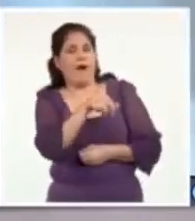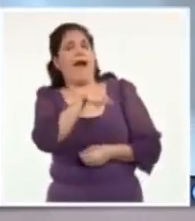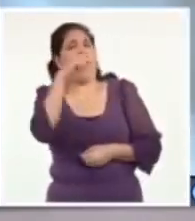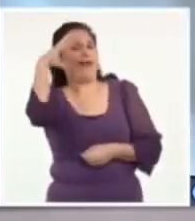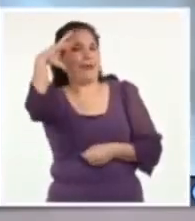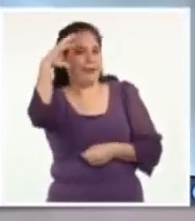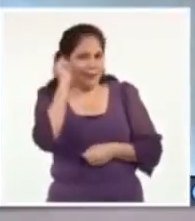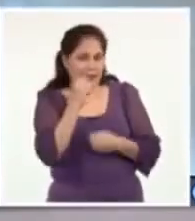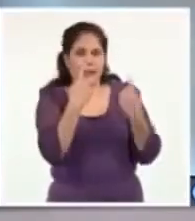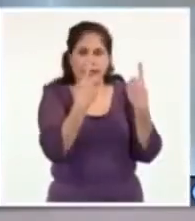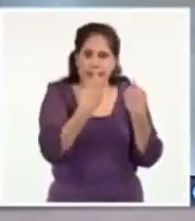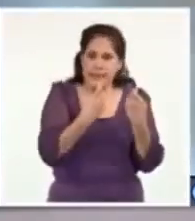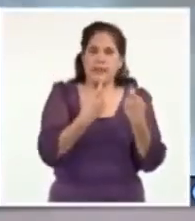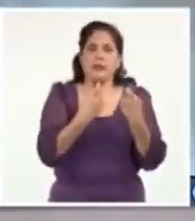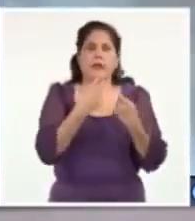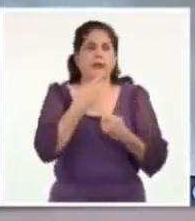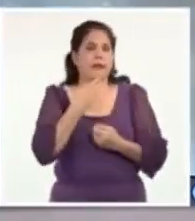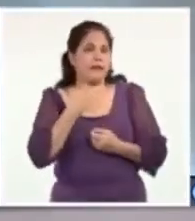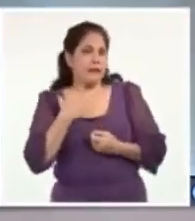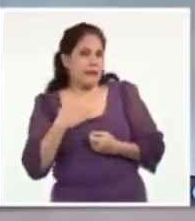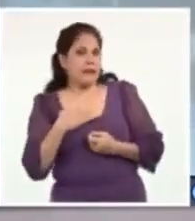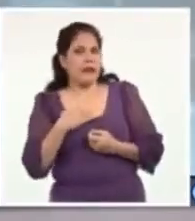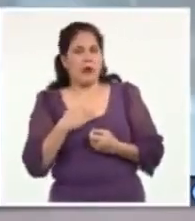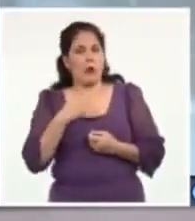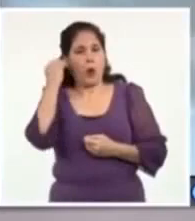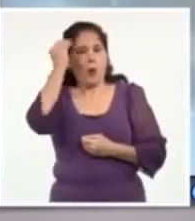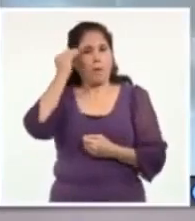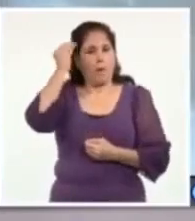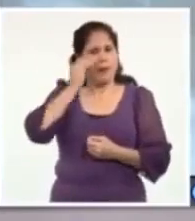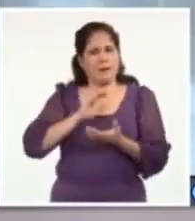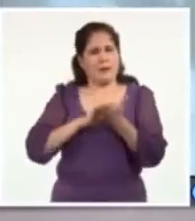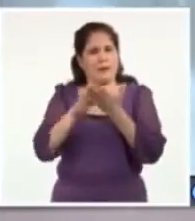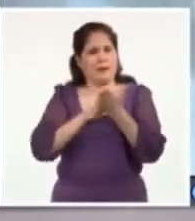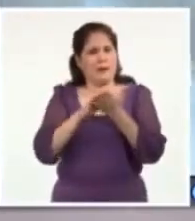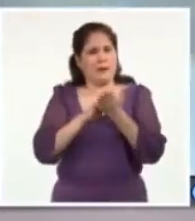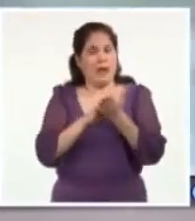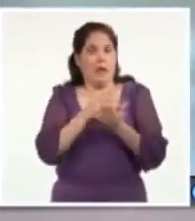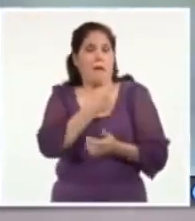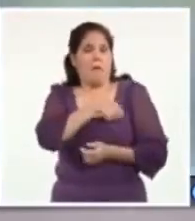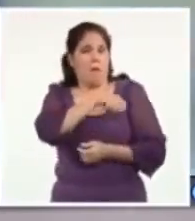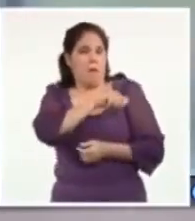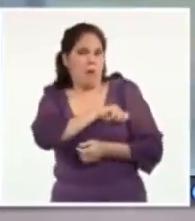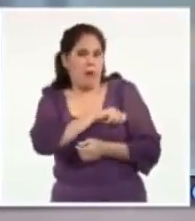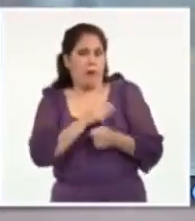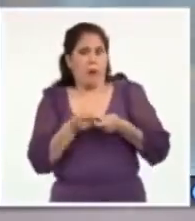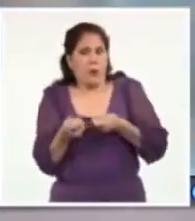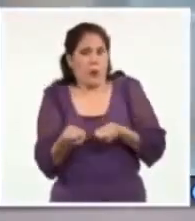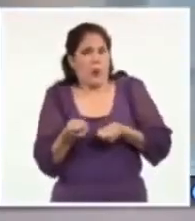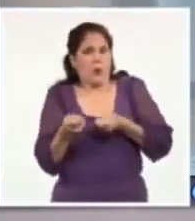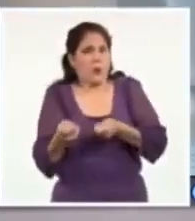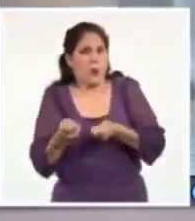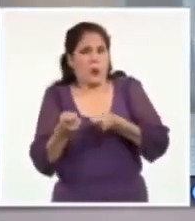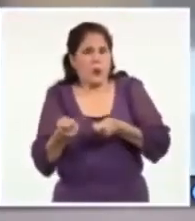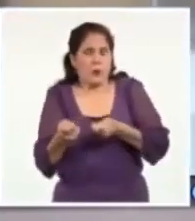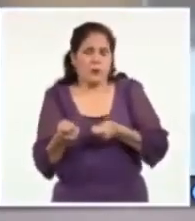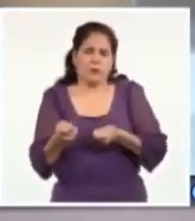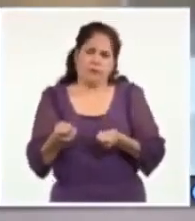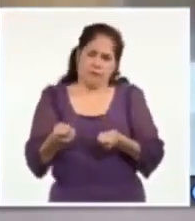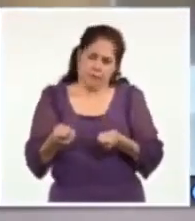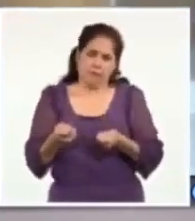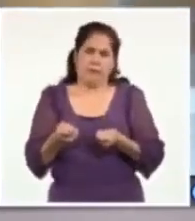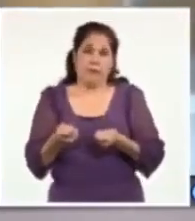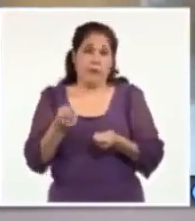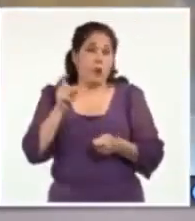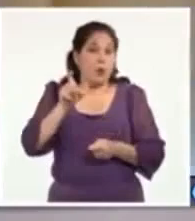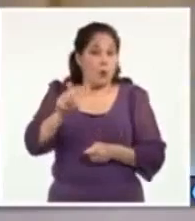sus necesidades de sus aspiraciones y no lo piensa dos veces para usar hasta la violencia es duro siquiera mencionarlo pero durante